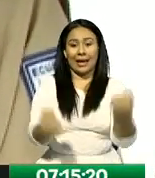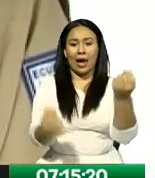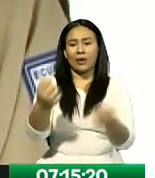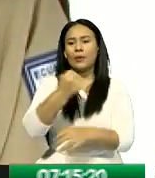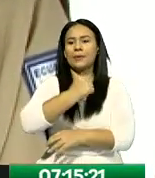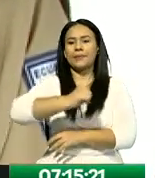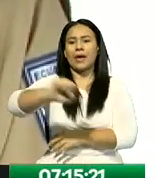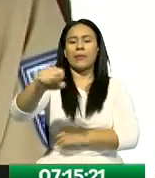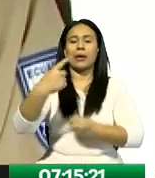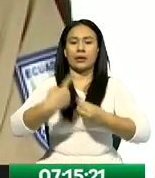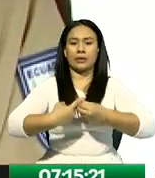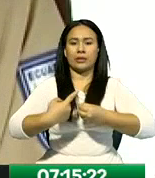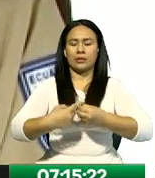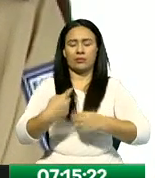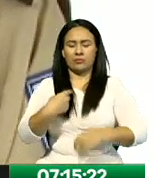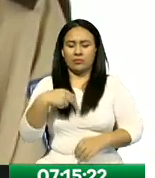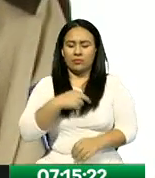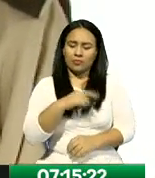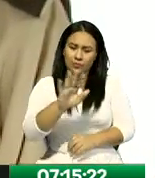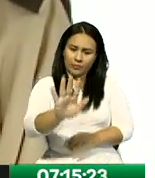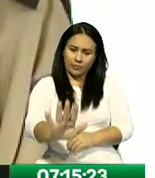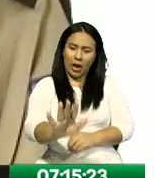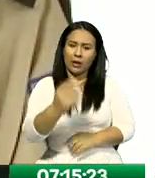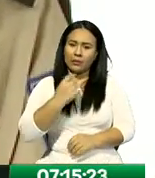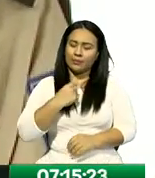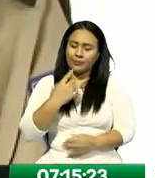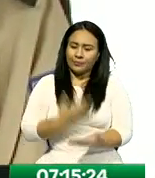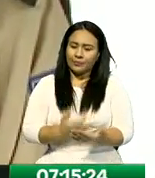ciudad de Quito y posteriormente pensamos